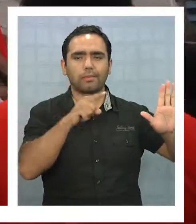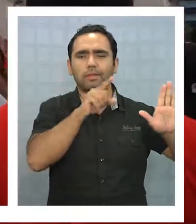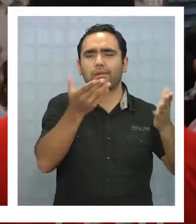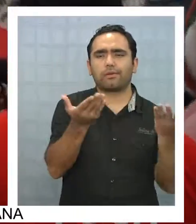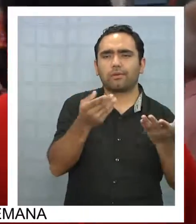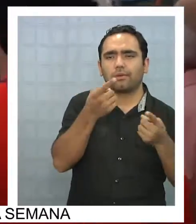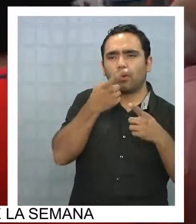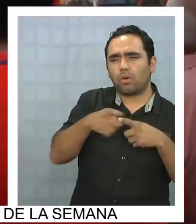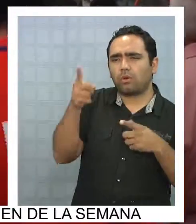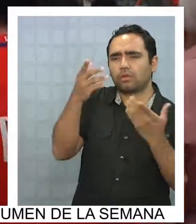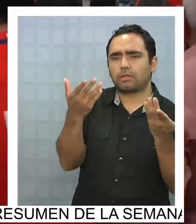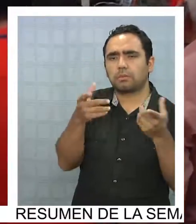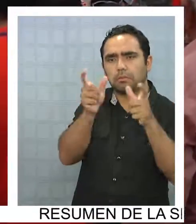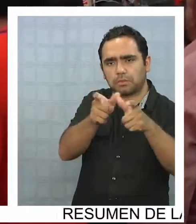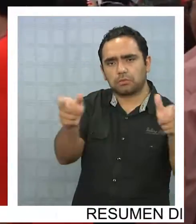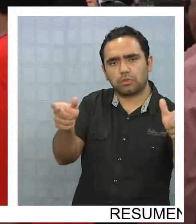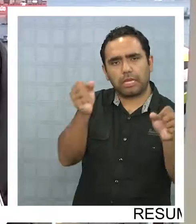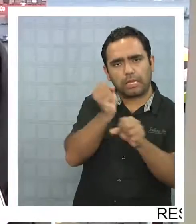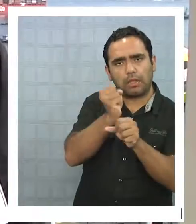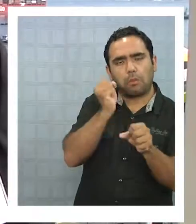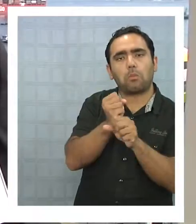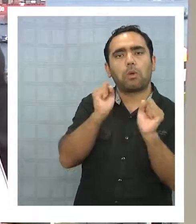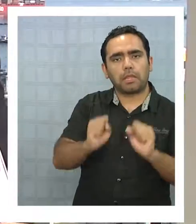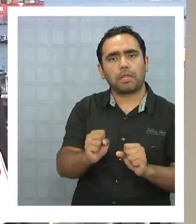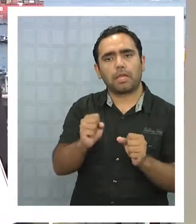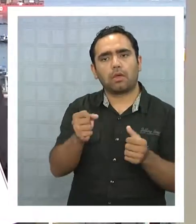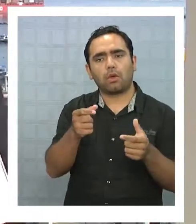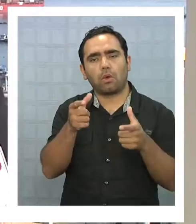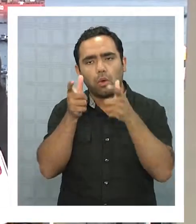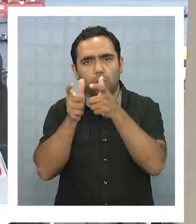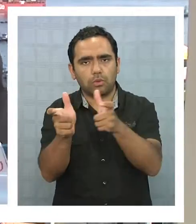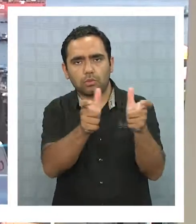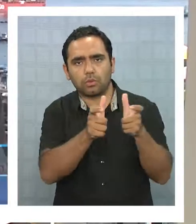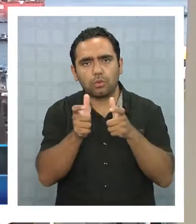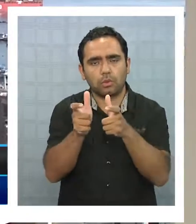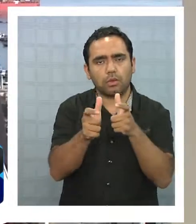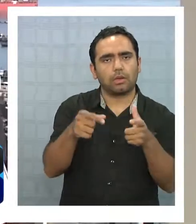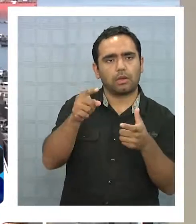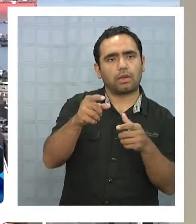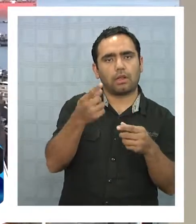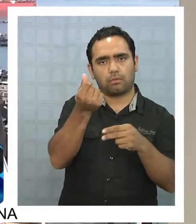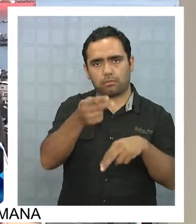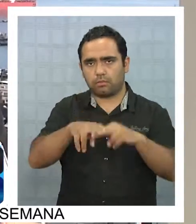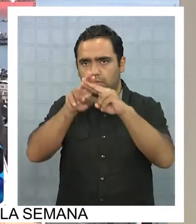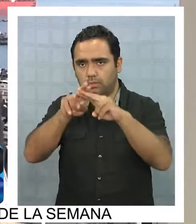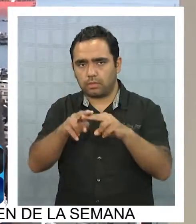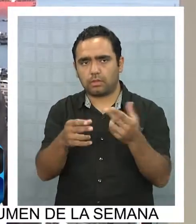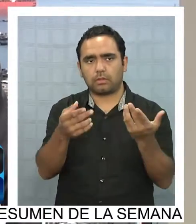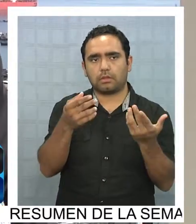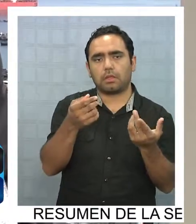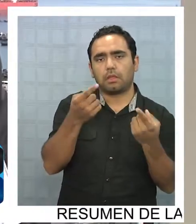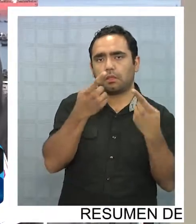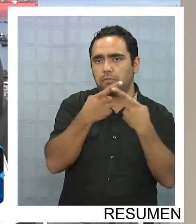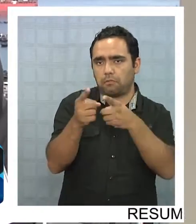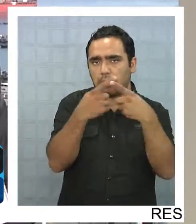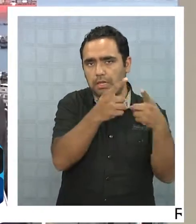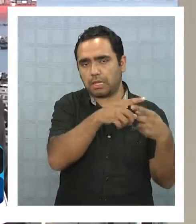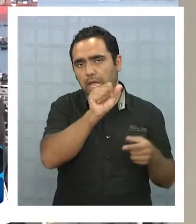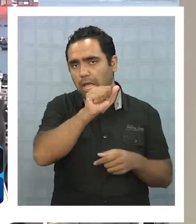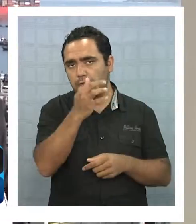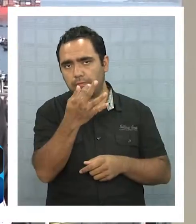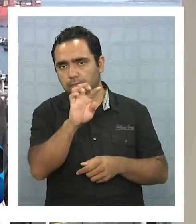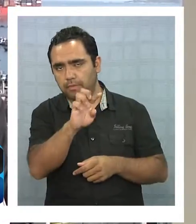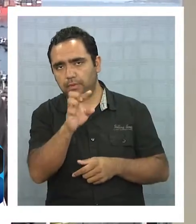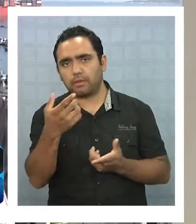trabajadores administraran sus propios fondos. ¿De qué manera? De que los gremios asumieran la propiedad de distintas AFP. Y así lo hicieron los